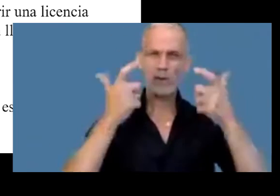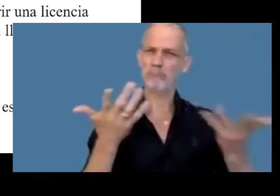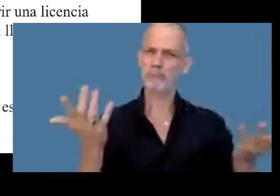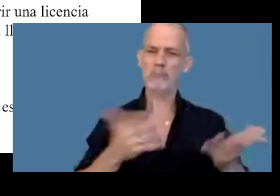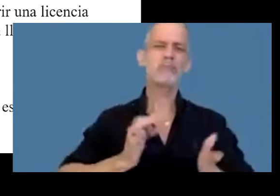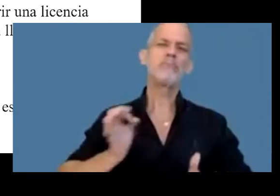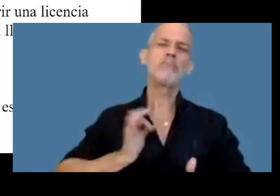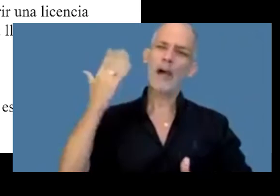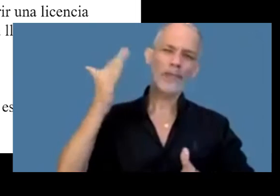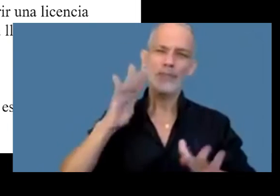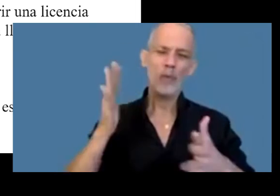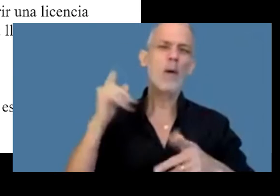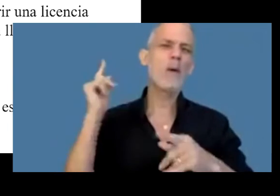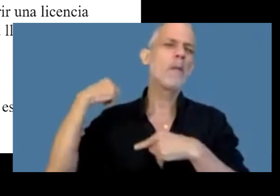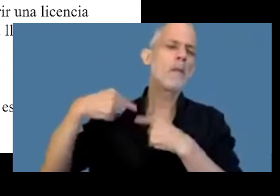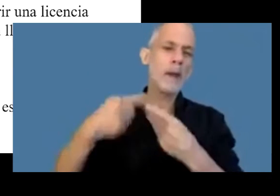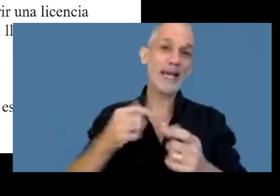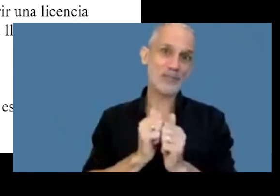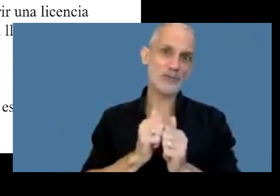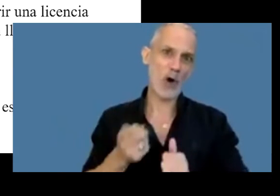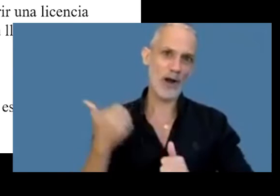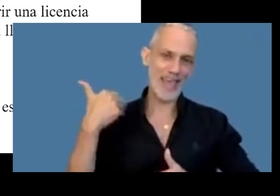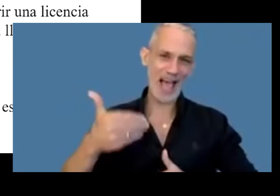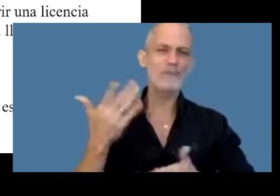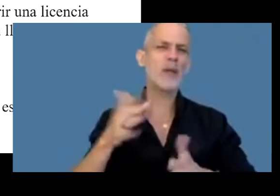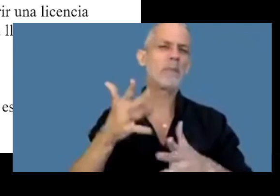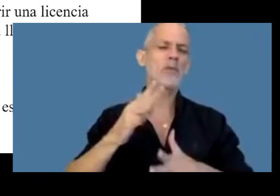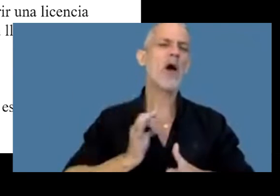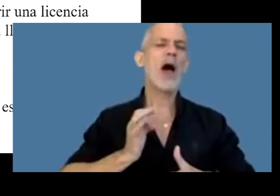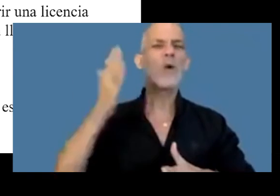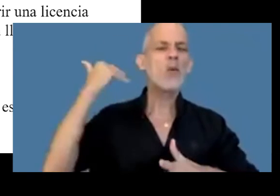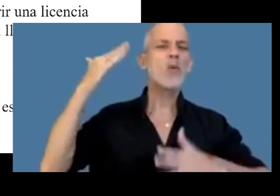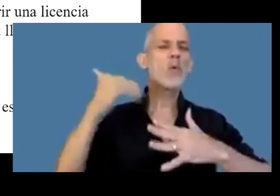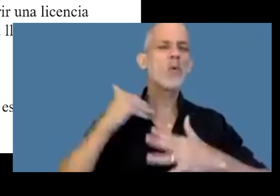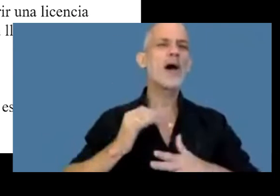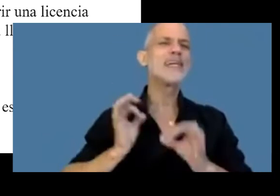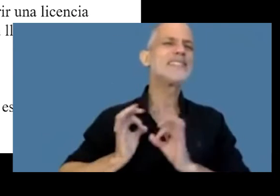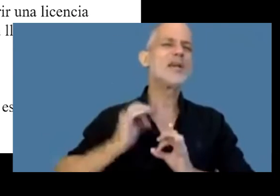antiguo, viene de nuestra historia. Allá por el lejano siglo XVIII,